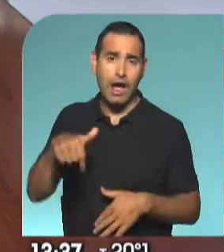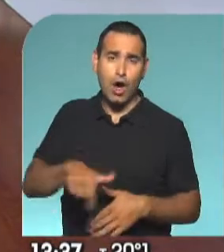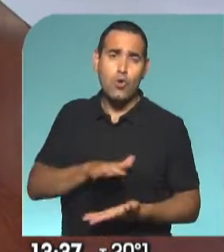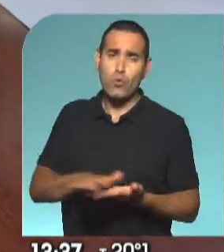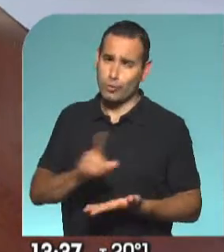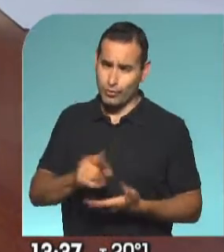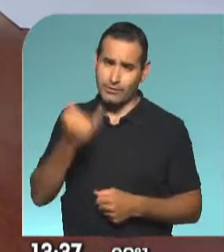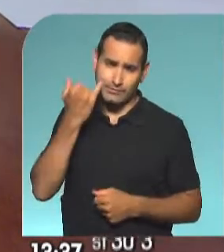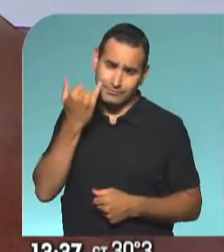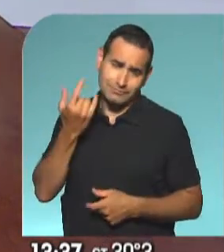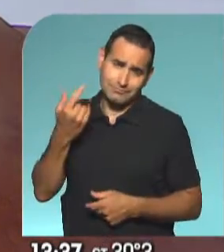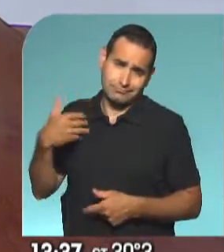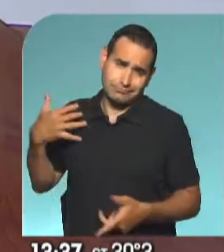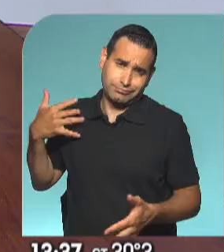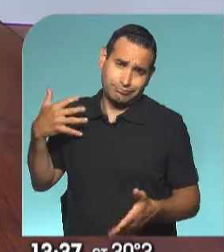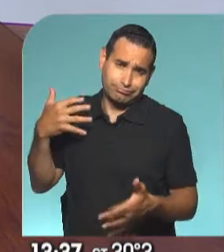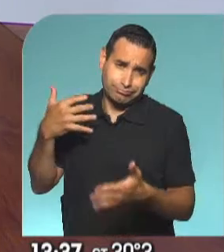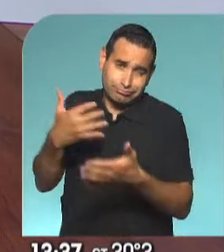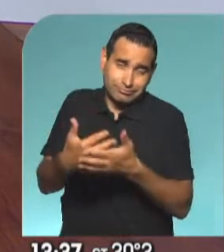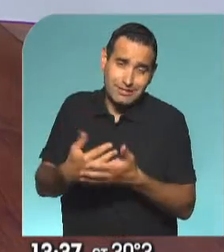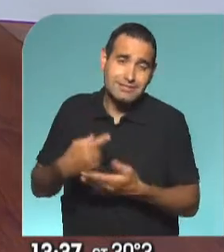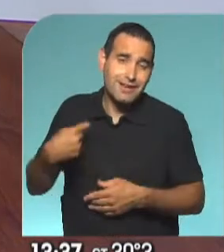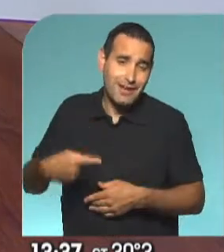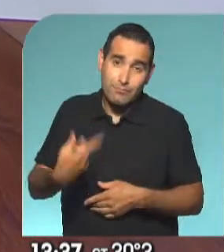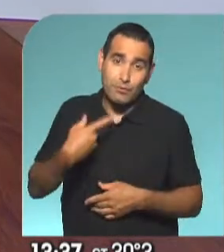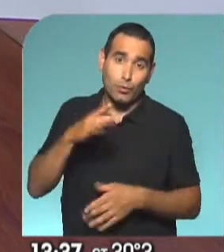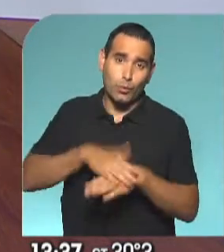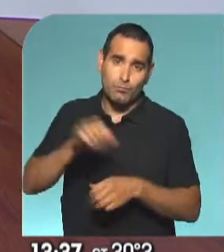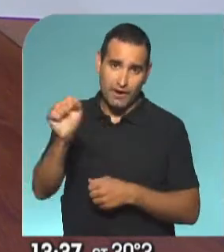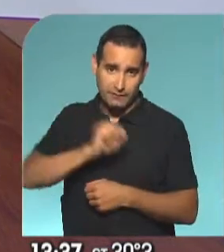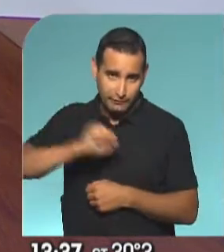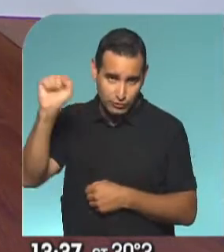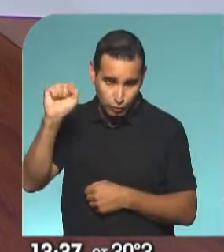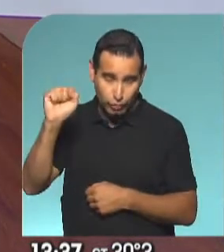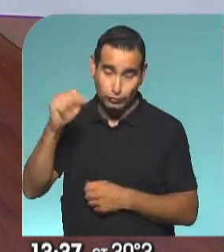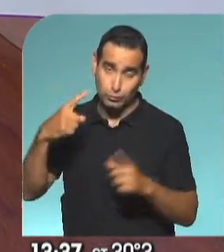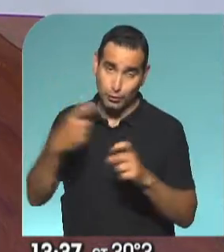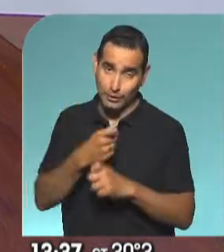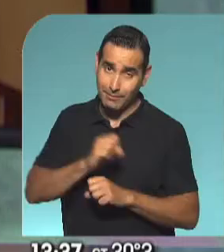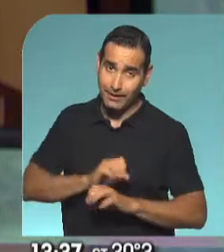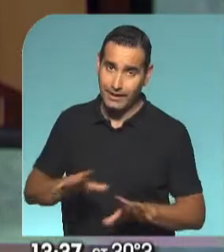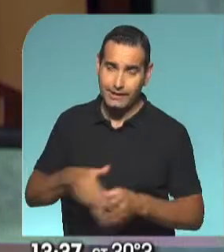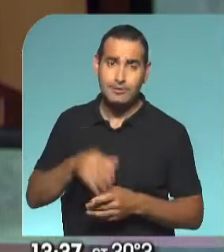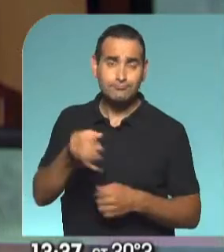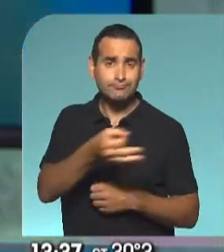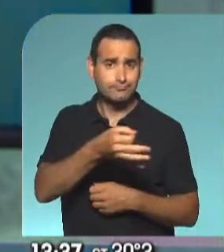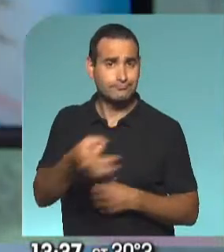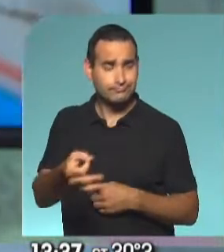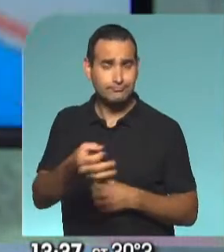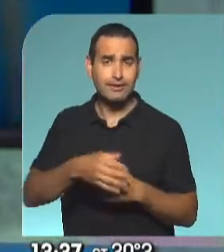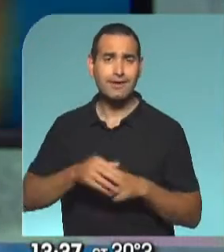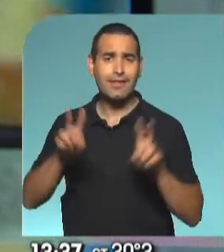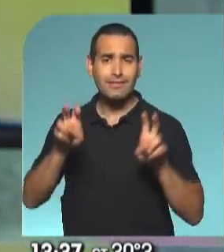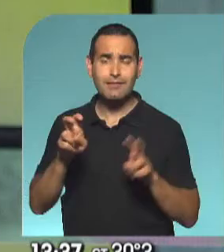que viene desde siempre atrás desde que tenemos una inflación que es un inconveniente grave en el país exactamente alejandro que el tema de